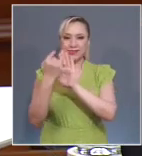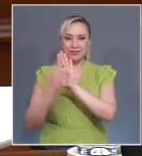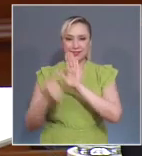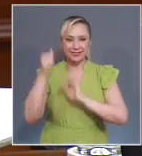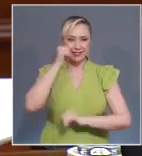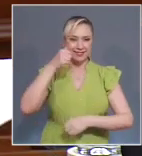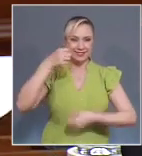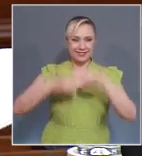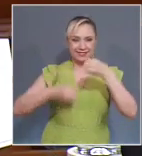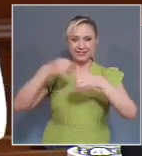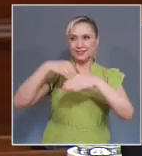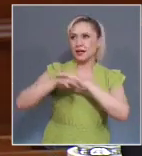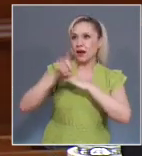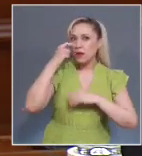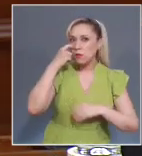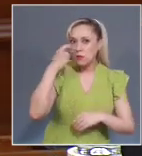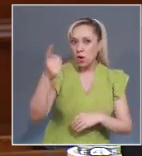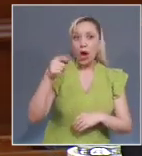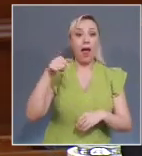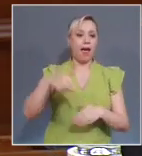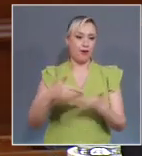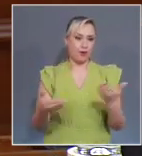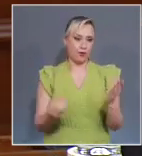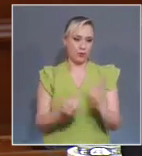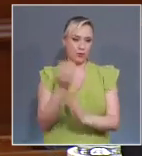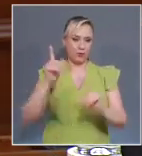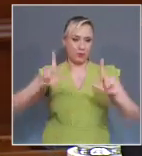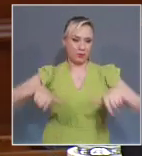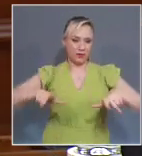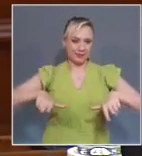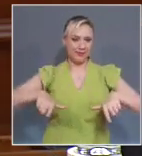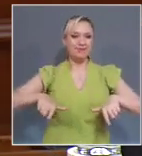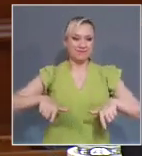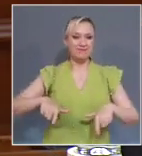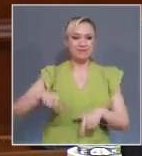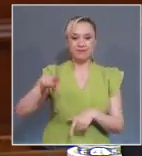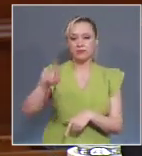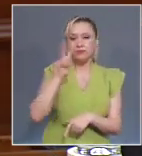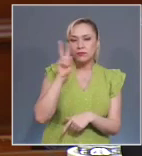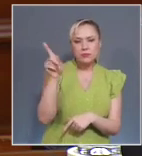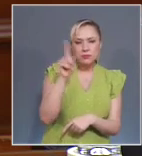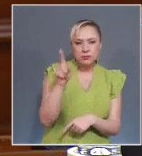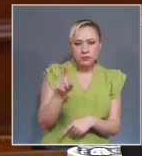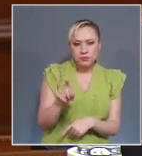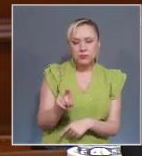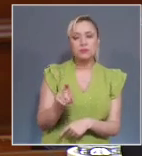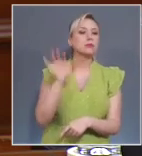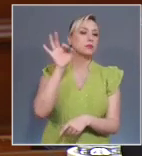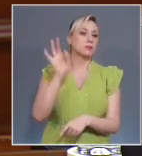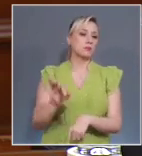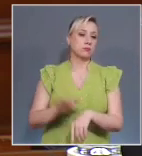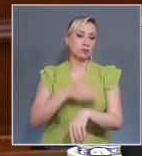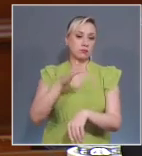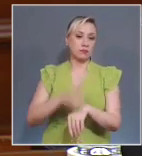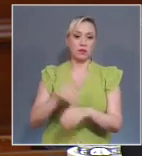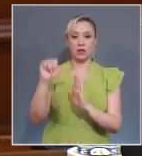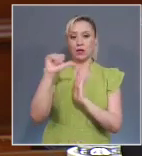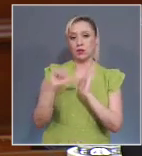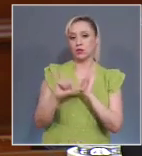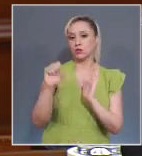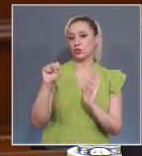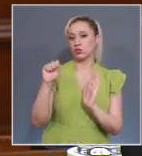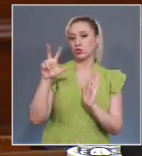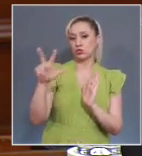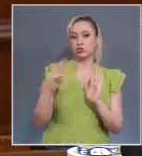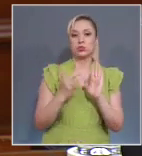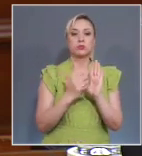Javier Lainez, encargado de elaborar el proyecto de sentencia, notificó que con fundamento en el artículo 68, párrafo 3 de